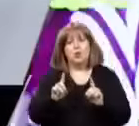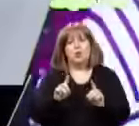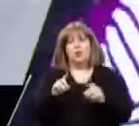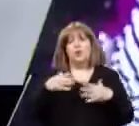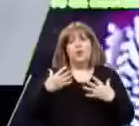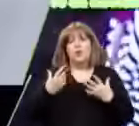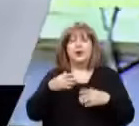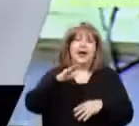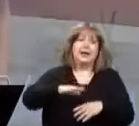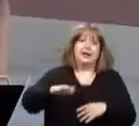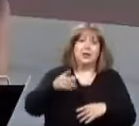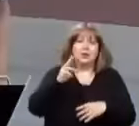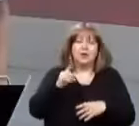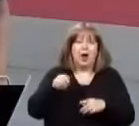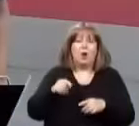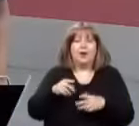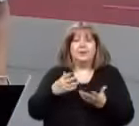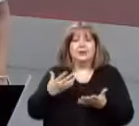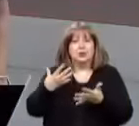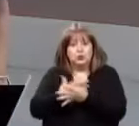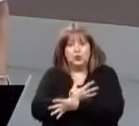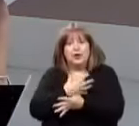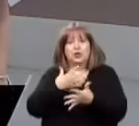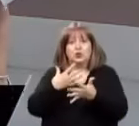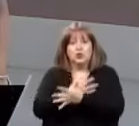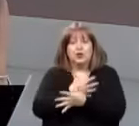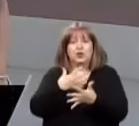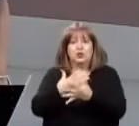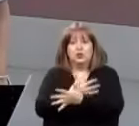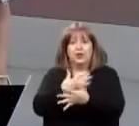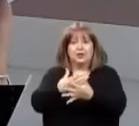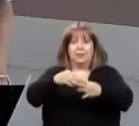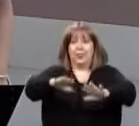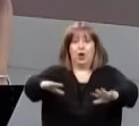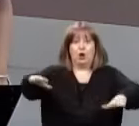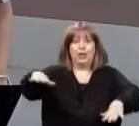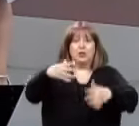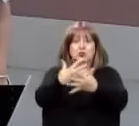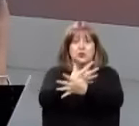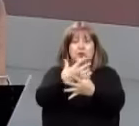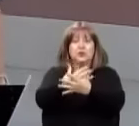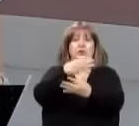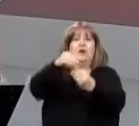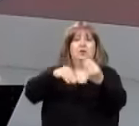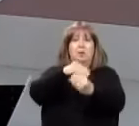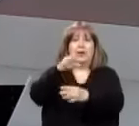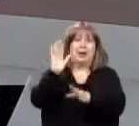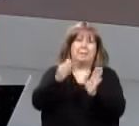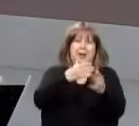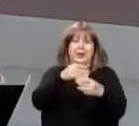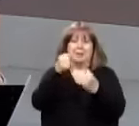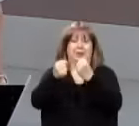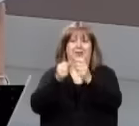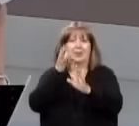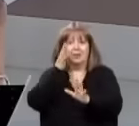en la Argentina? Entonces, mientras la riña va de un lado al otro por cuestiones políticas o intereses políticos y todo lo demás, o